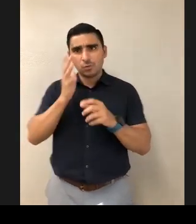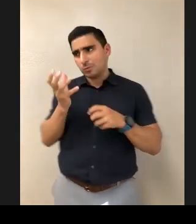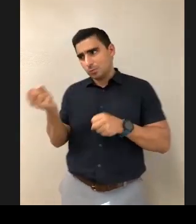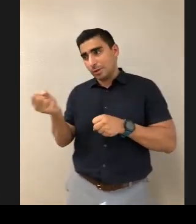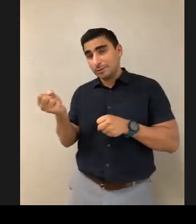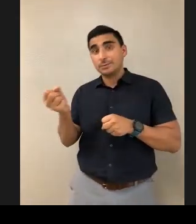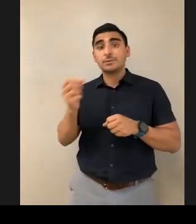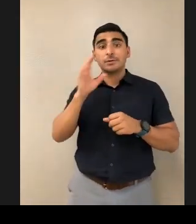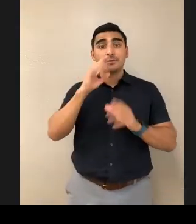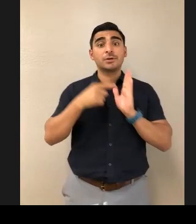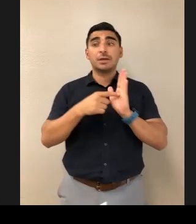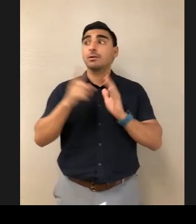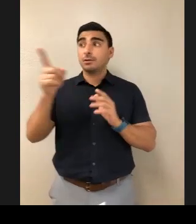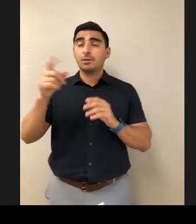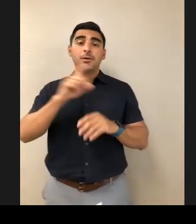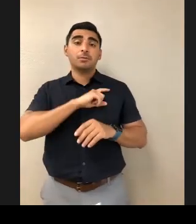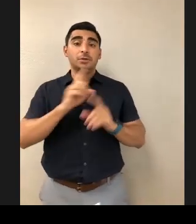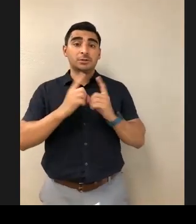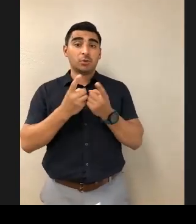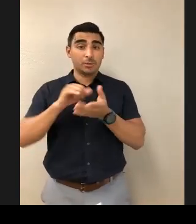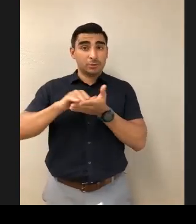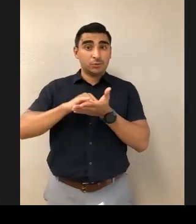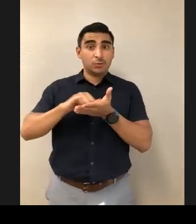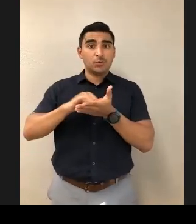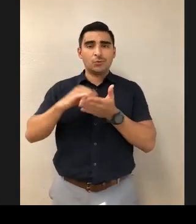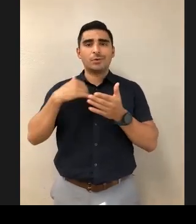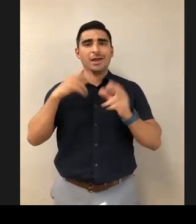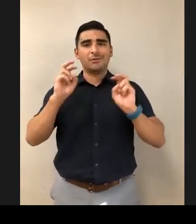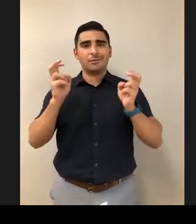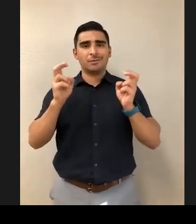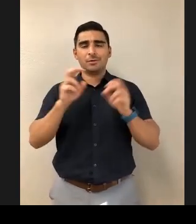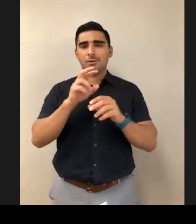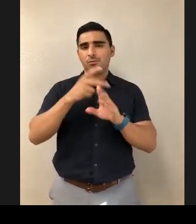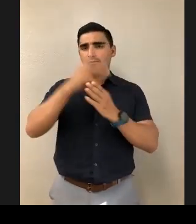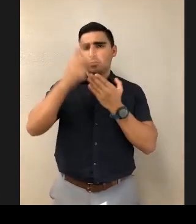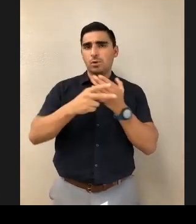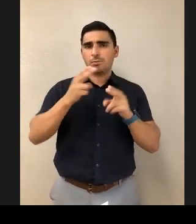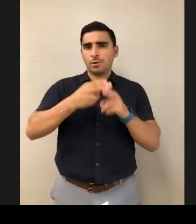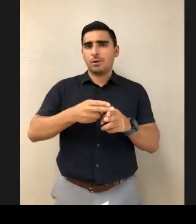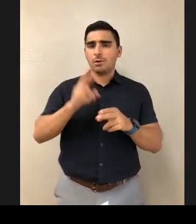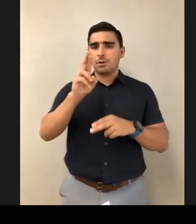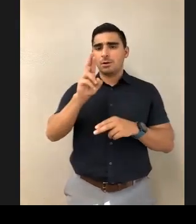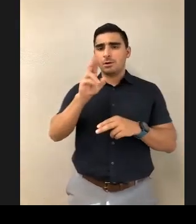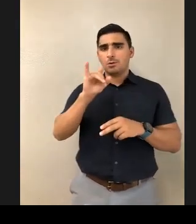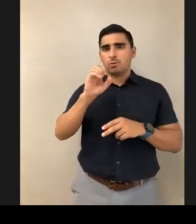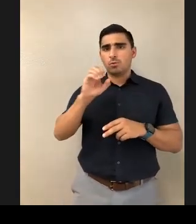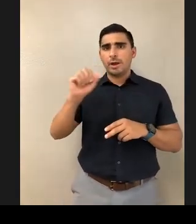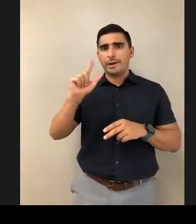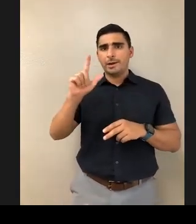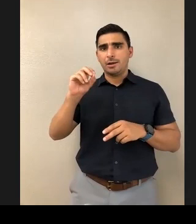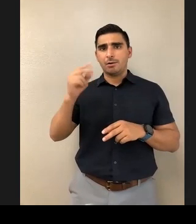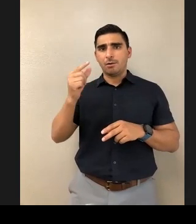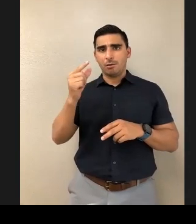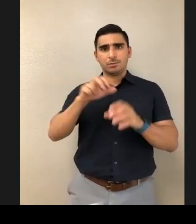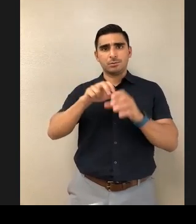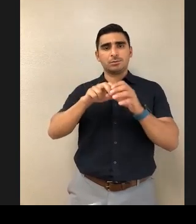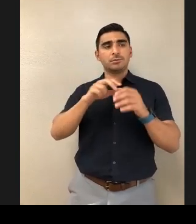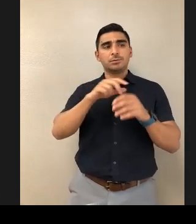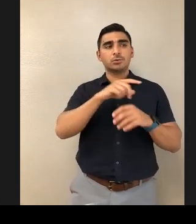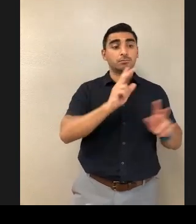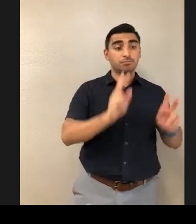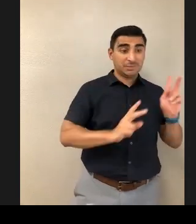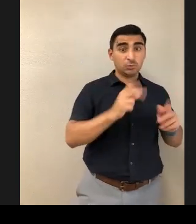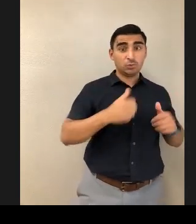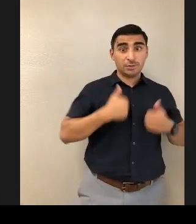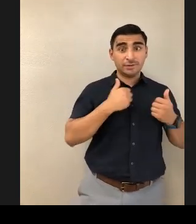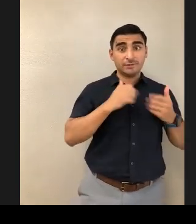va a funcionar. En Nueva York las personas, los ciudadanos pueden